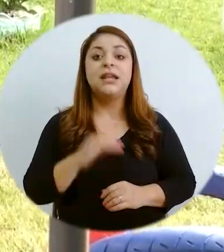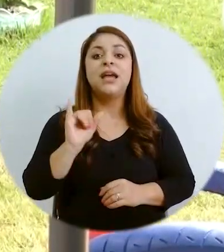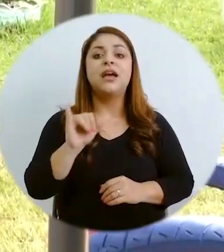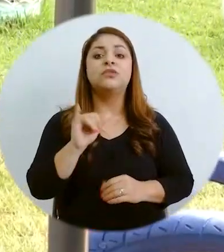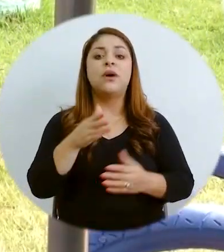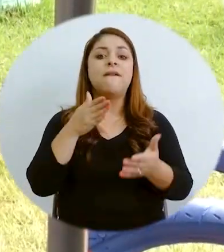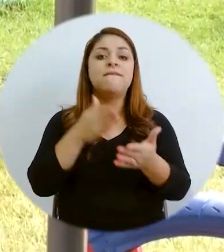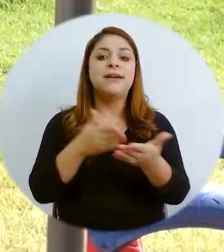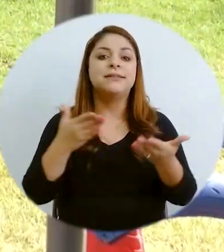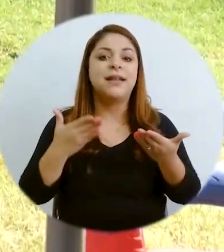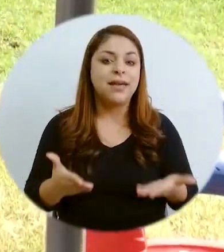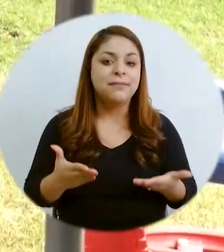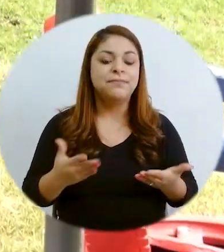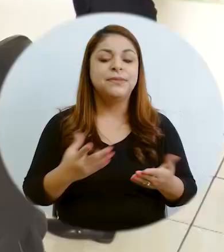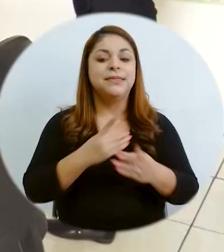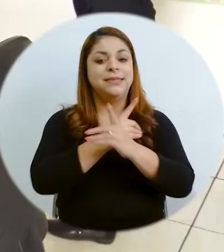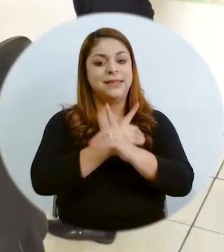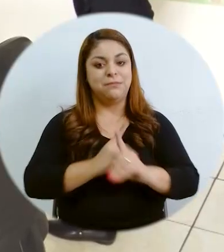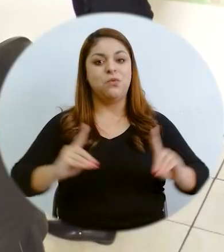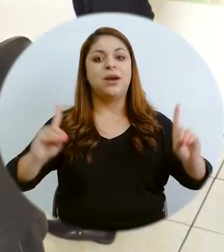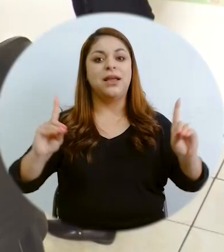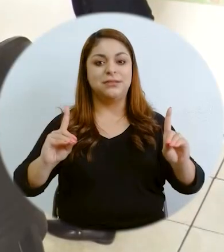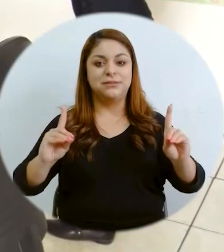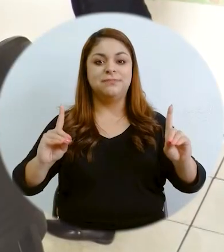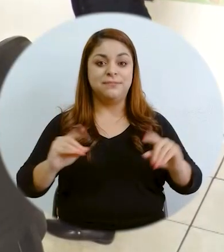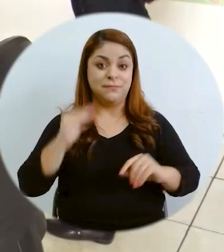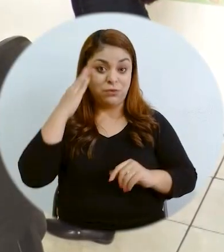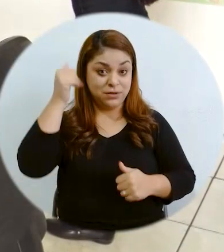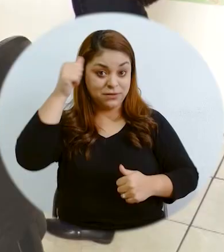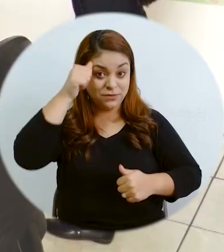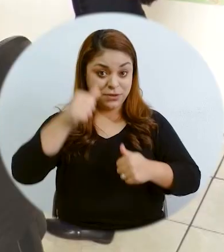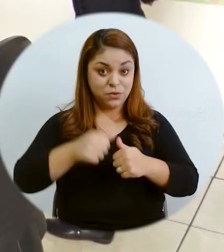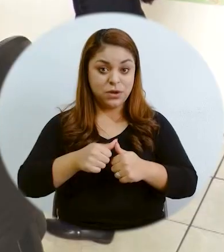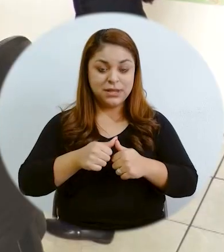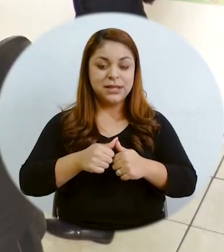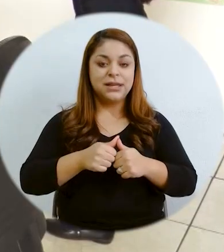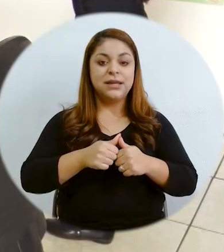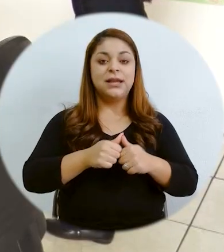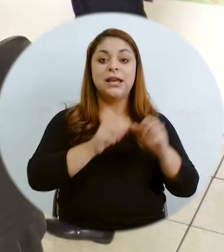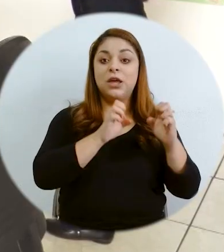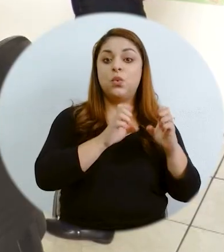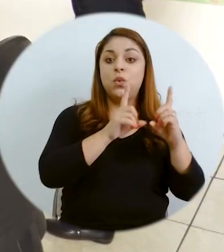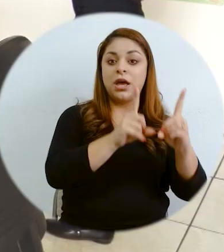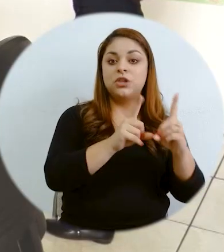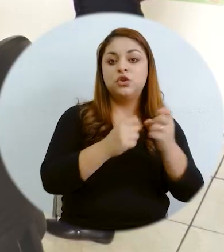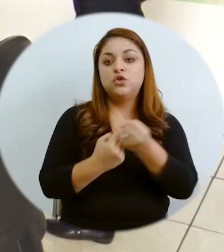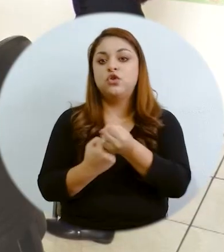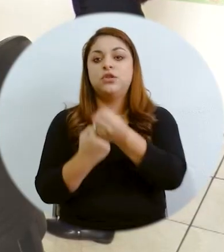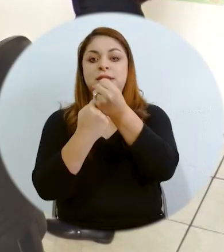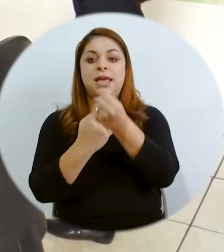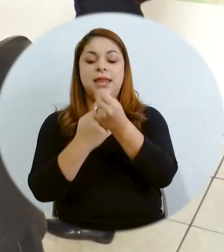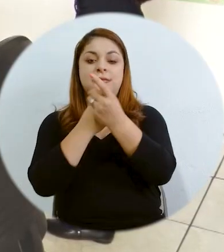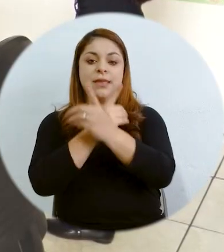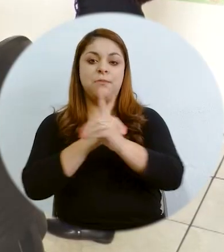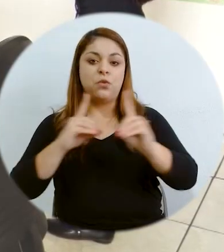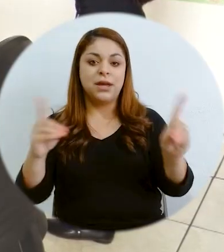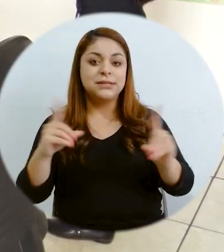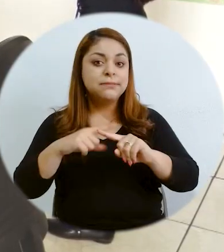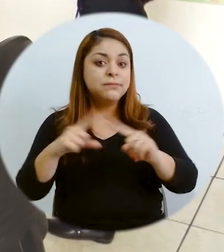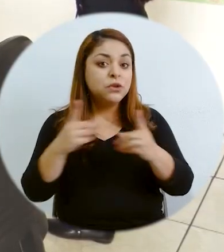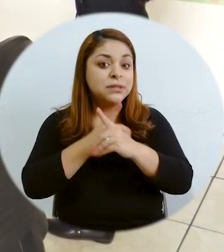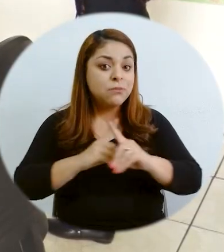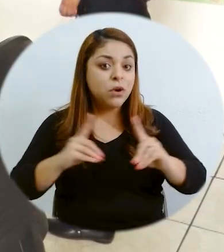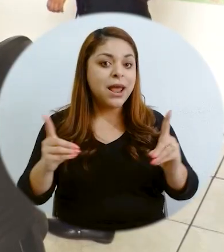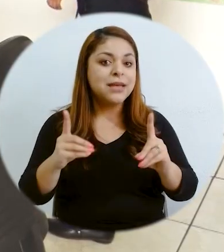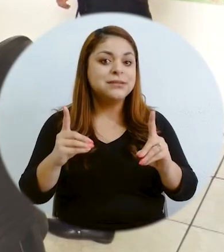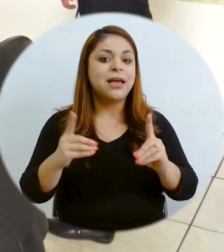¿Y esto a qué va a llevar? A una democracia, porque recordemos que la educación sostiene la democracia, pero hemos entendido una